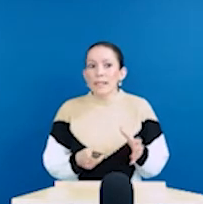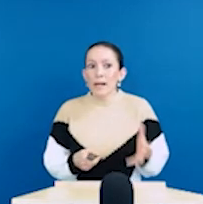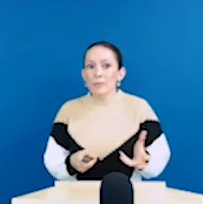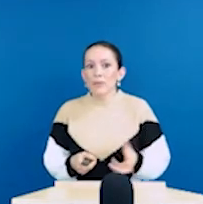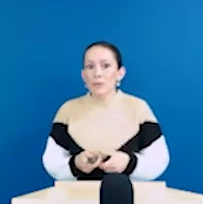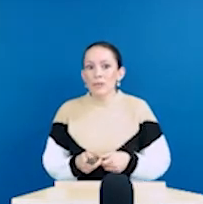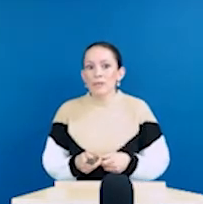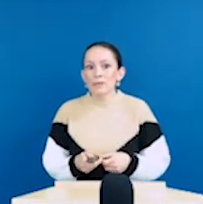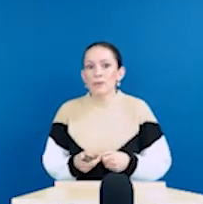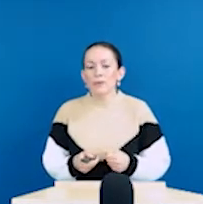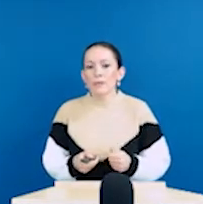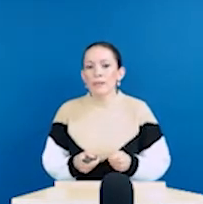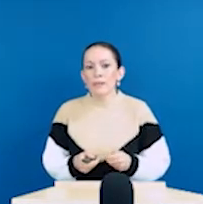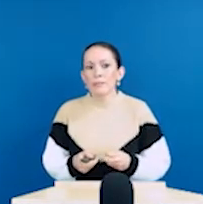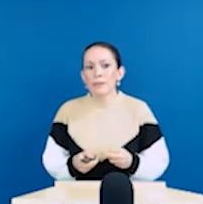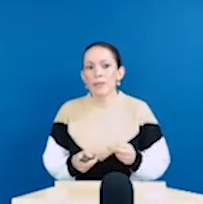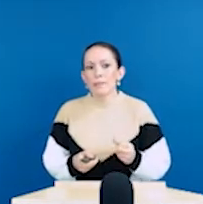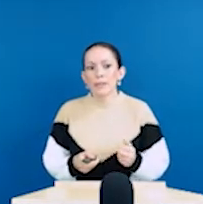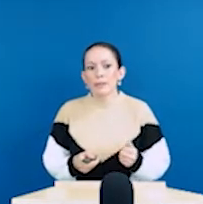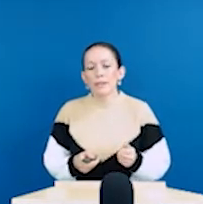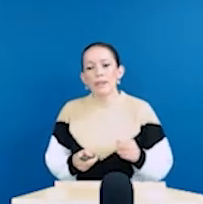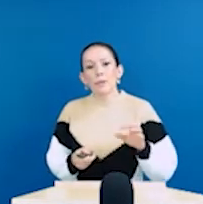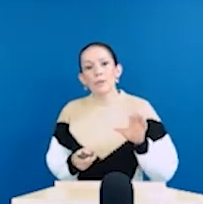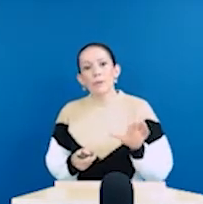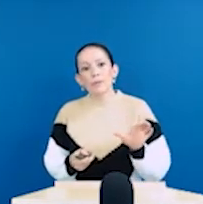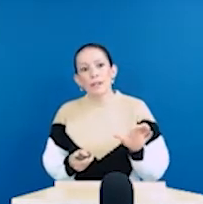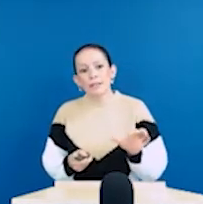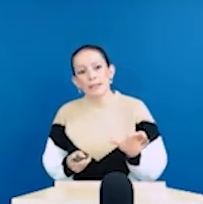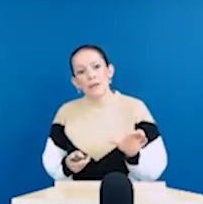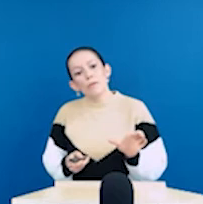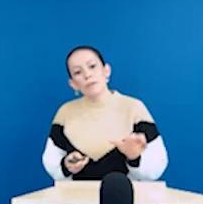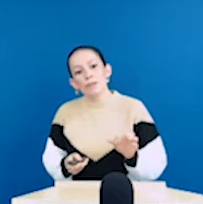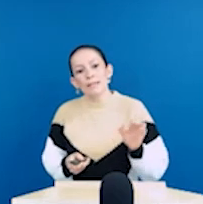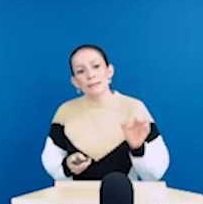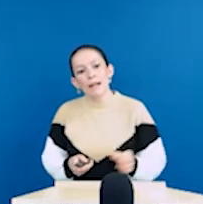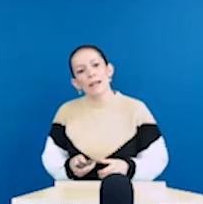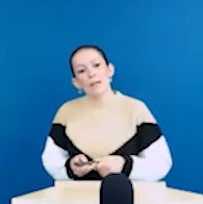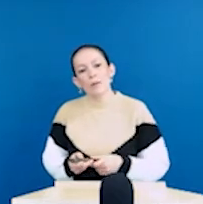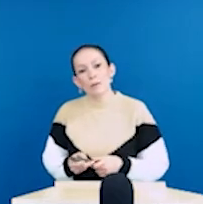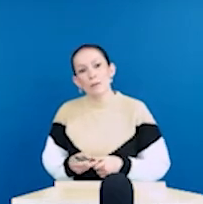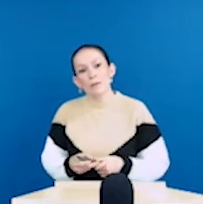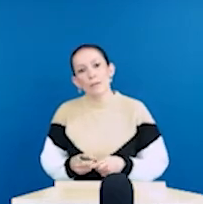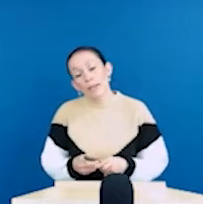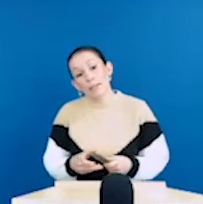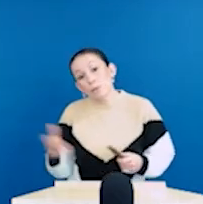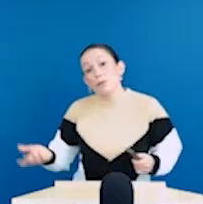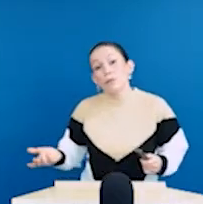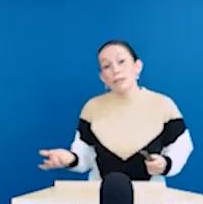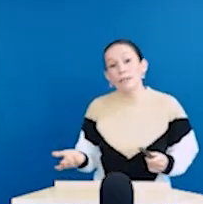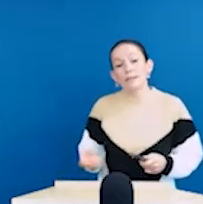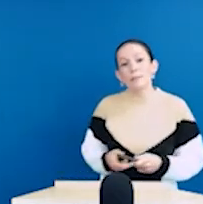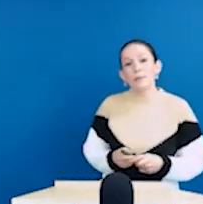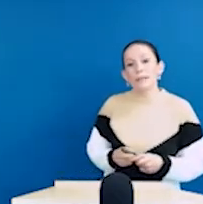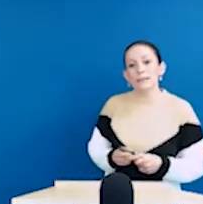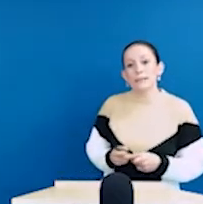sí manejamos en los registros específicamente cuando vamos a hacer la evaluación de la escala de dolor, que es uno de